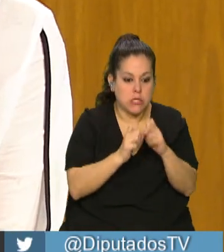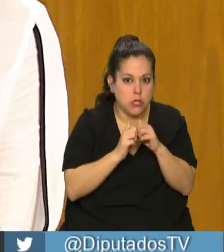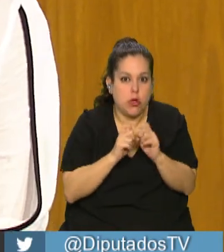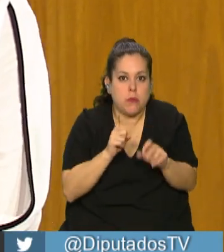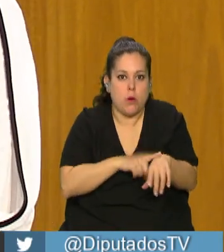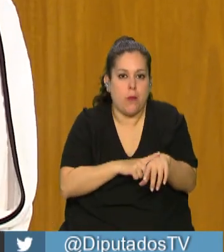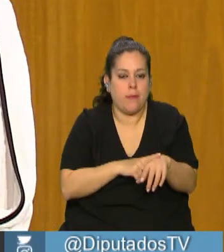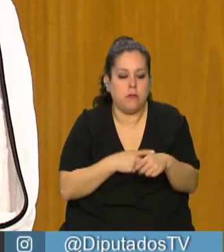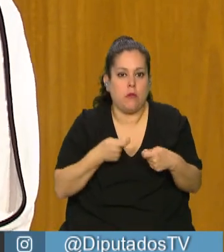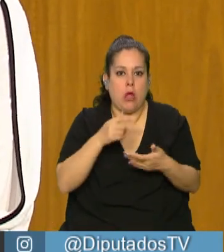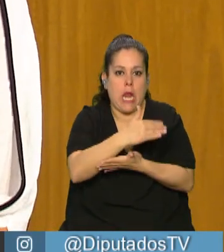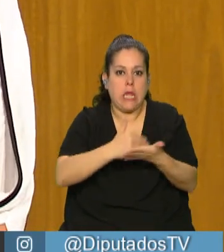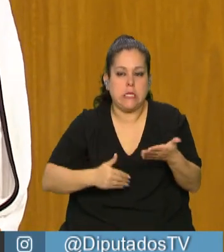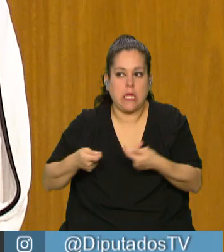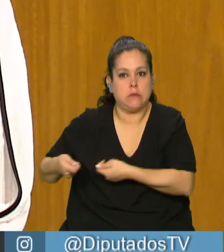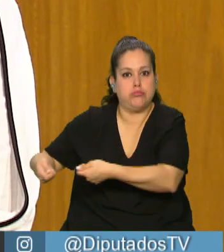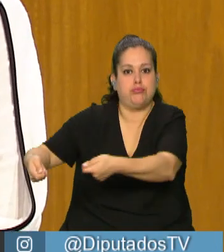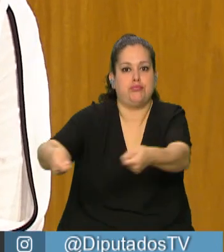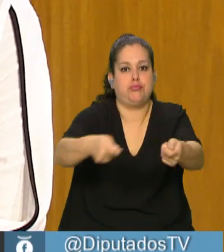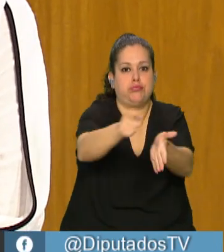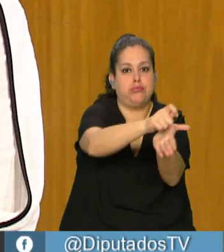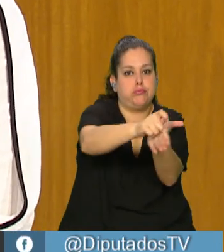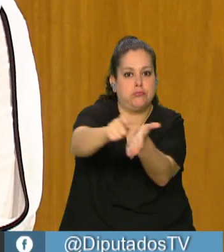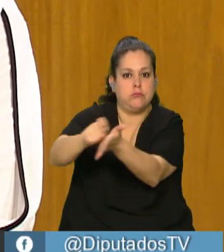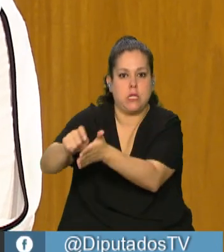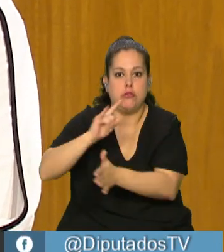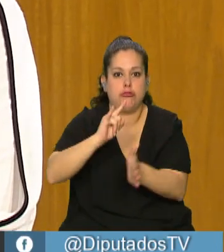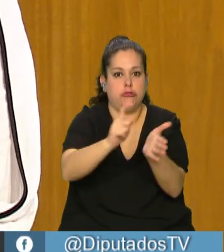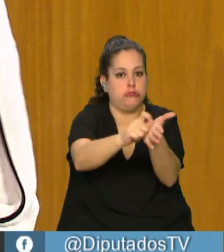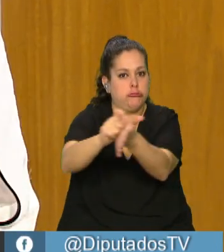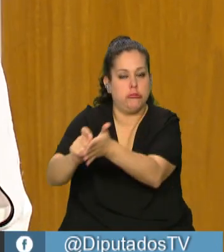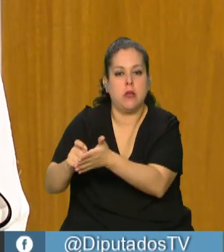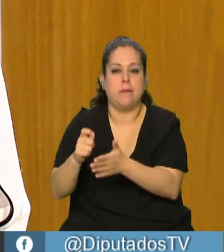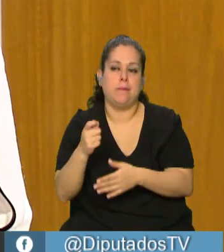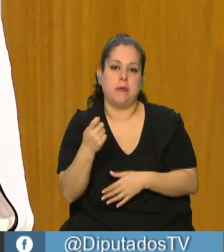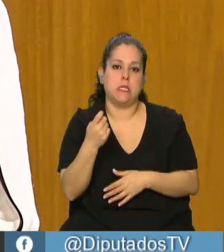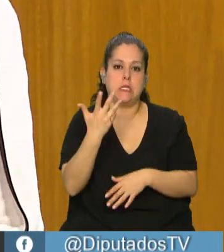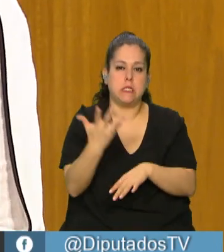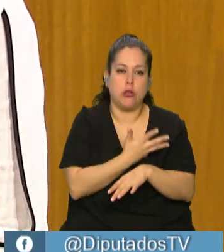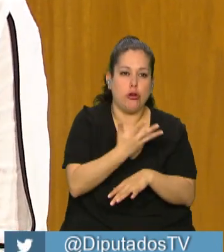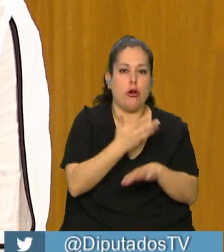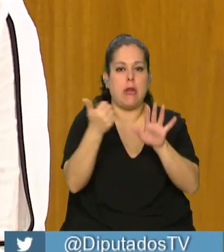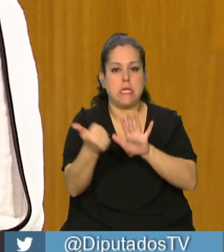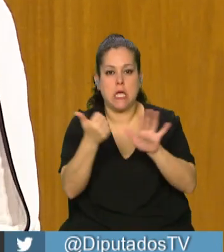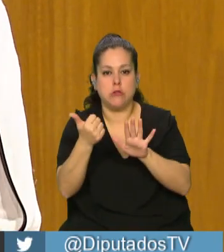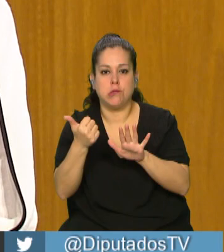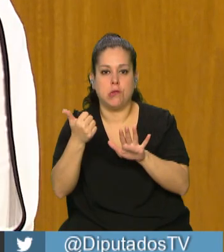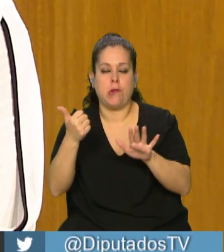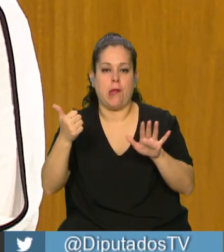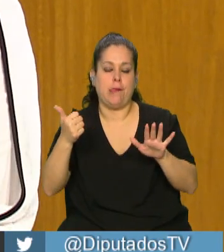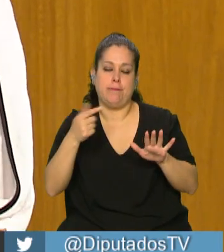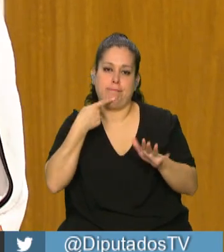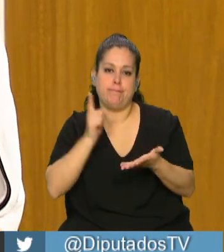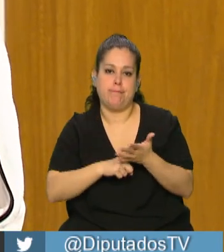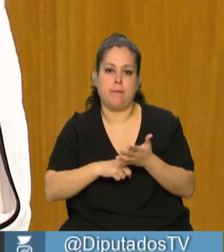circula la lista de oradores a los periodistas, a la prensa, y a las 5 o 6 horas de trabajo se acorta, se decide